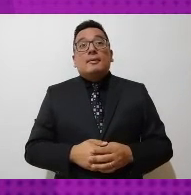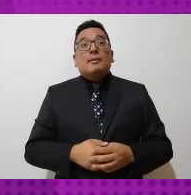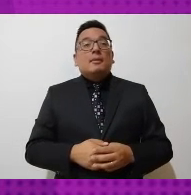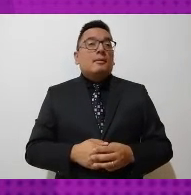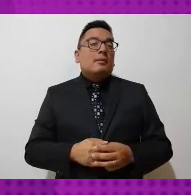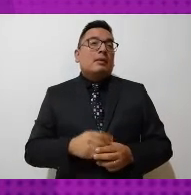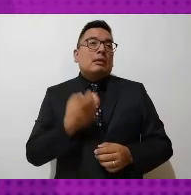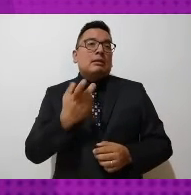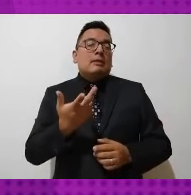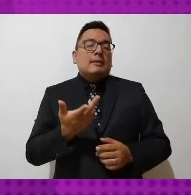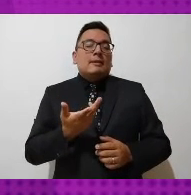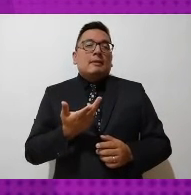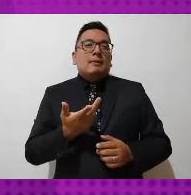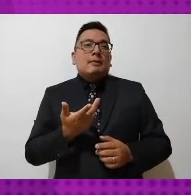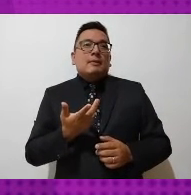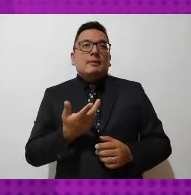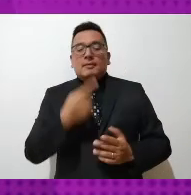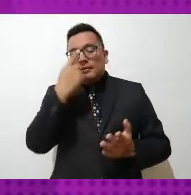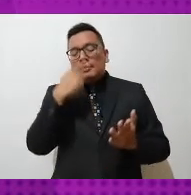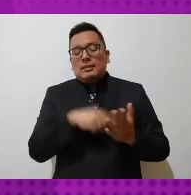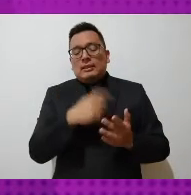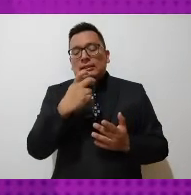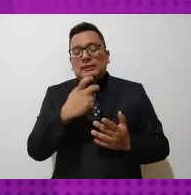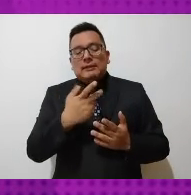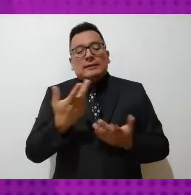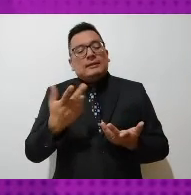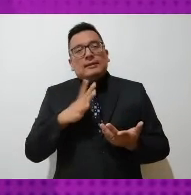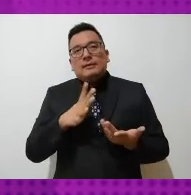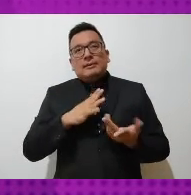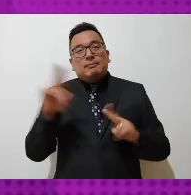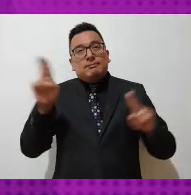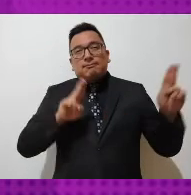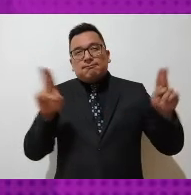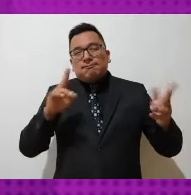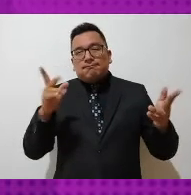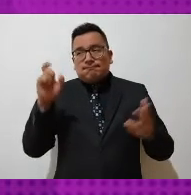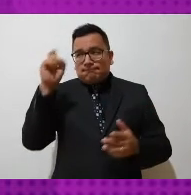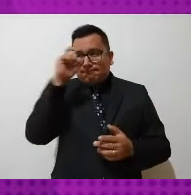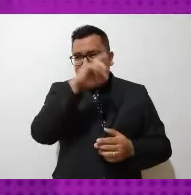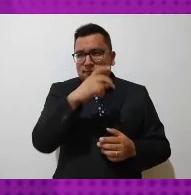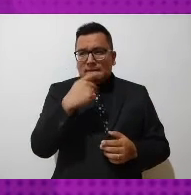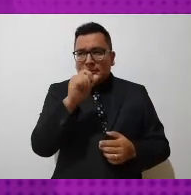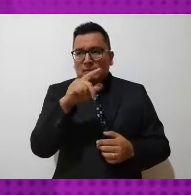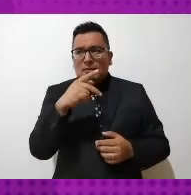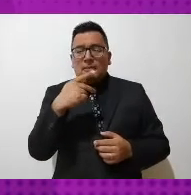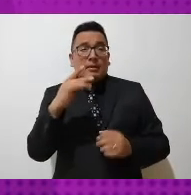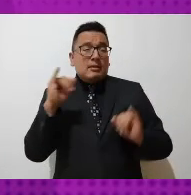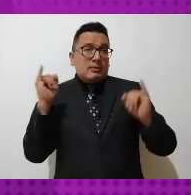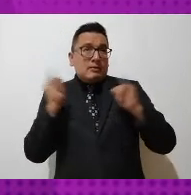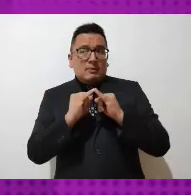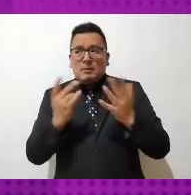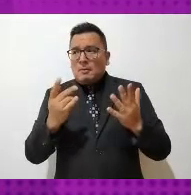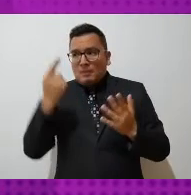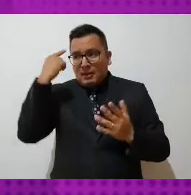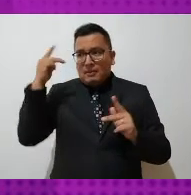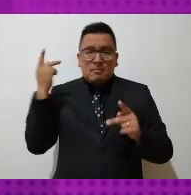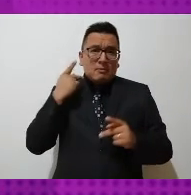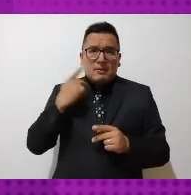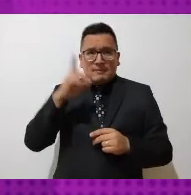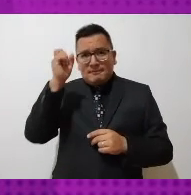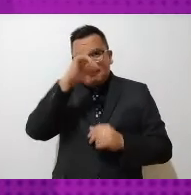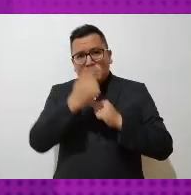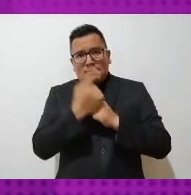grupo vulnerado. Creo que esto realmente afecta a la democracia, afecta a la propia institución política, porque realmente